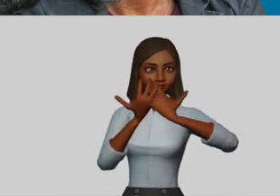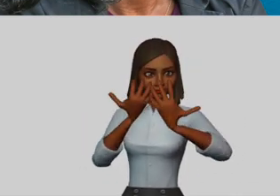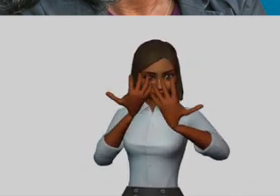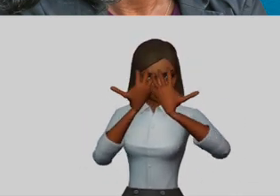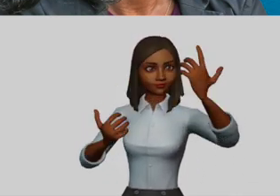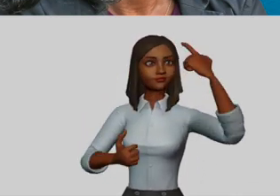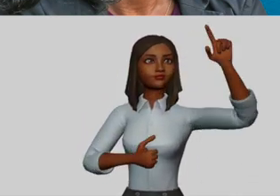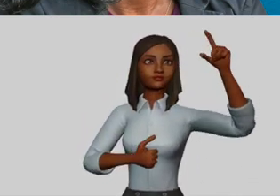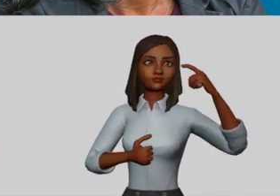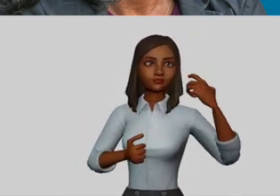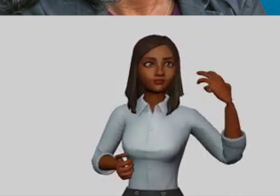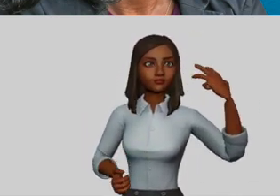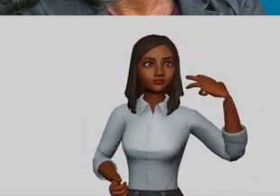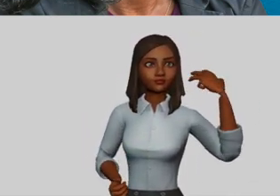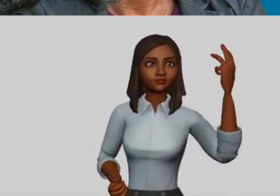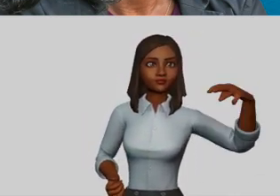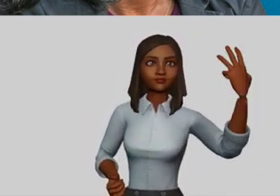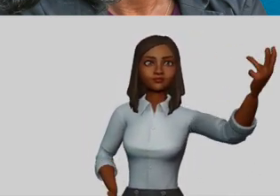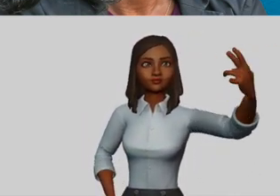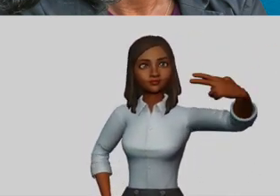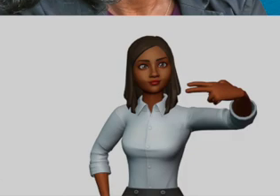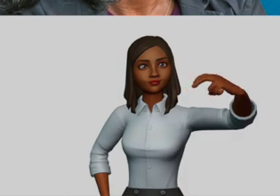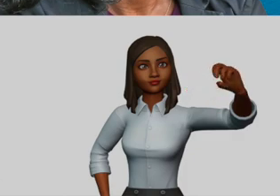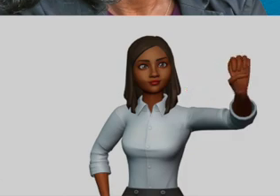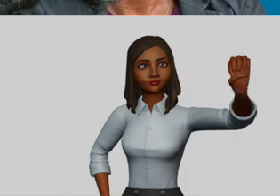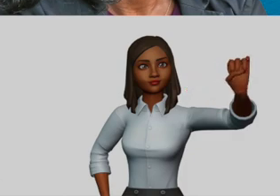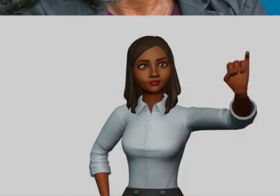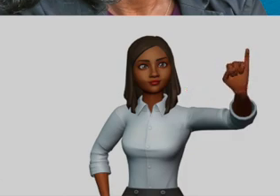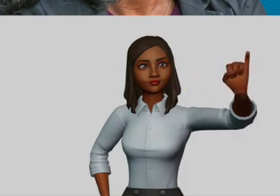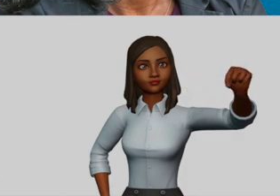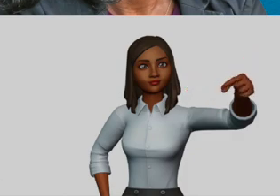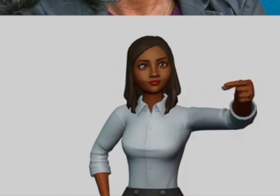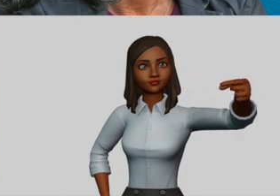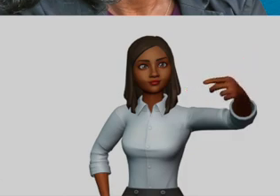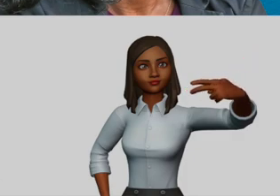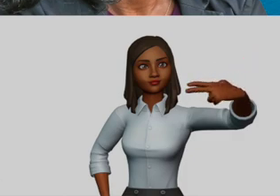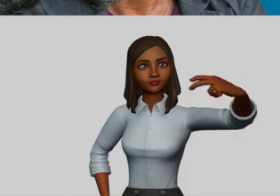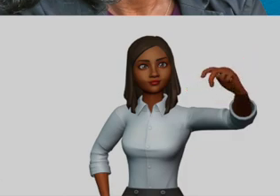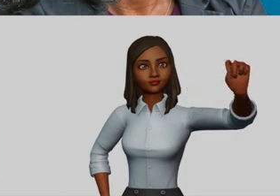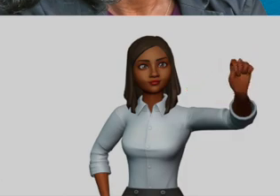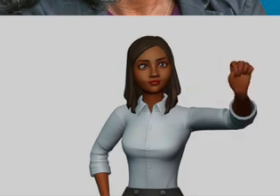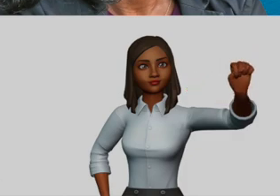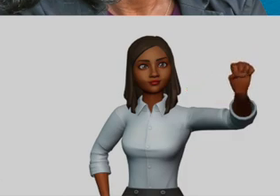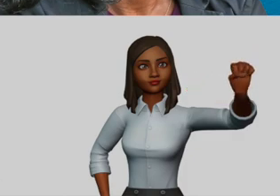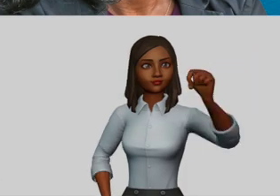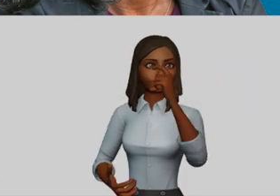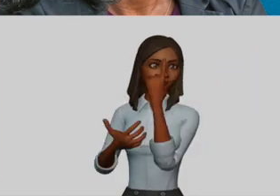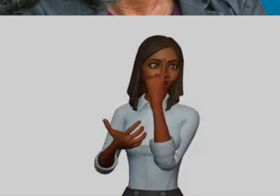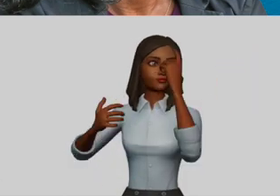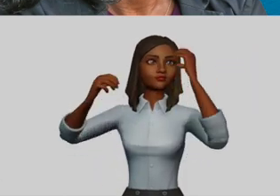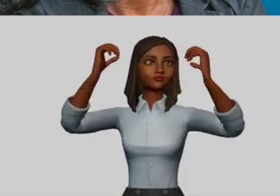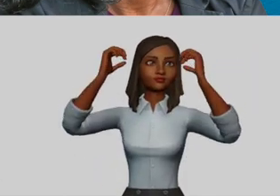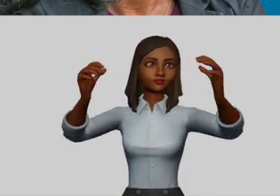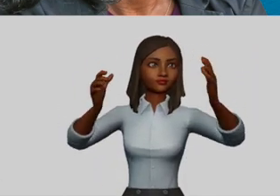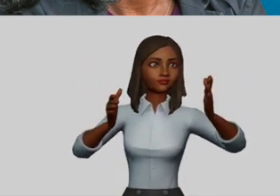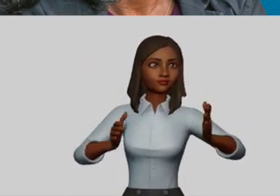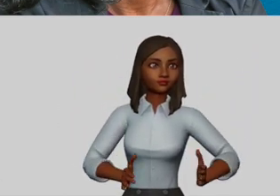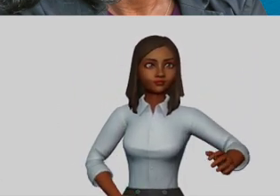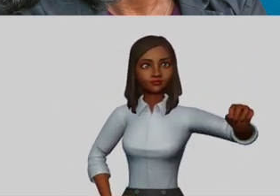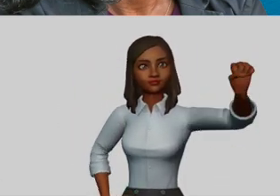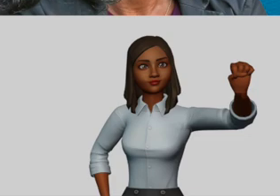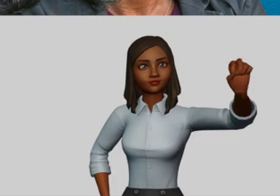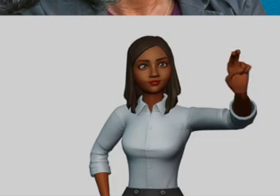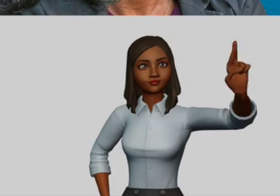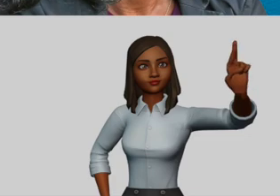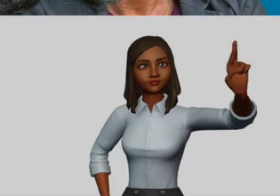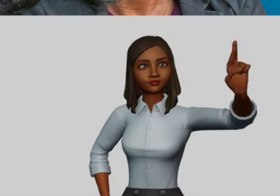con sacar a mi familia de la pobreza, ¿verdad? Uh-huh. Siempre quería, para mí es breaking generational uh-huh.